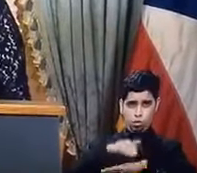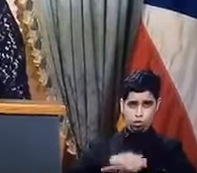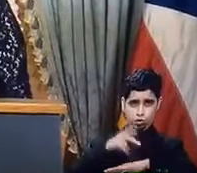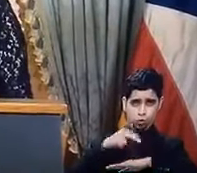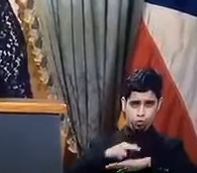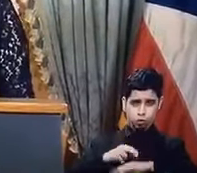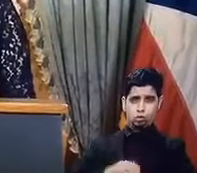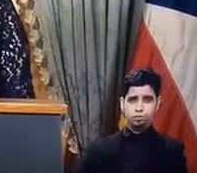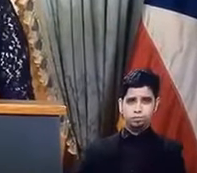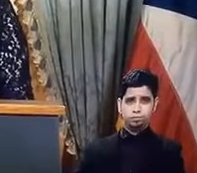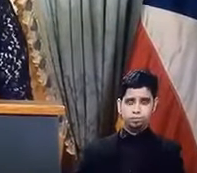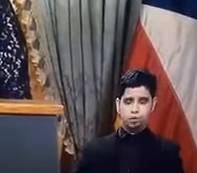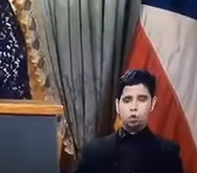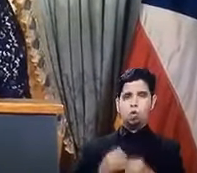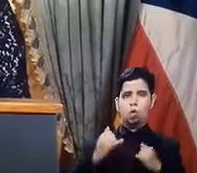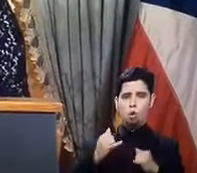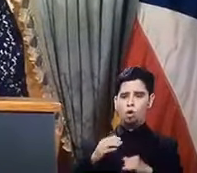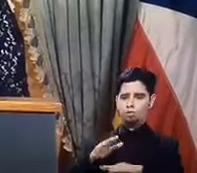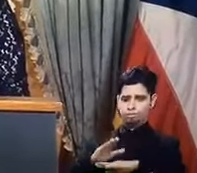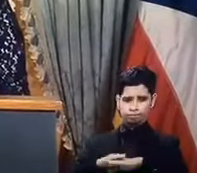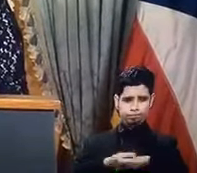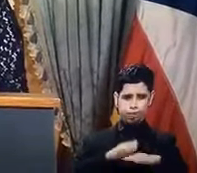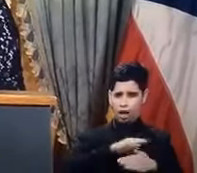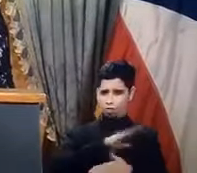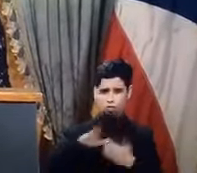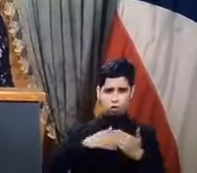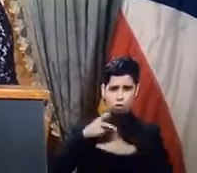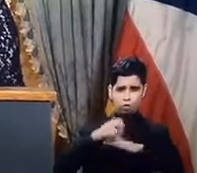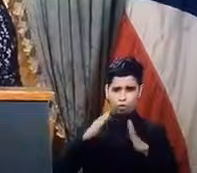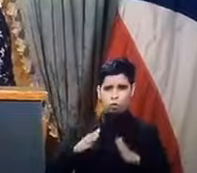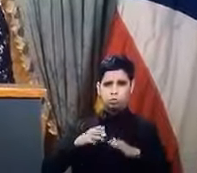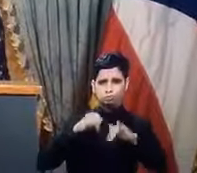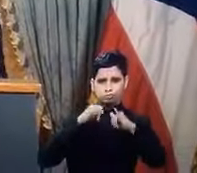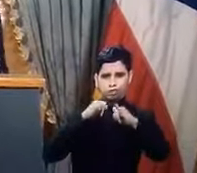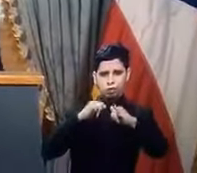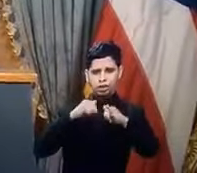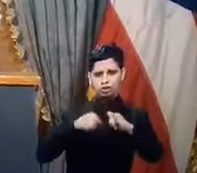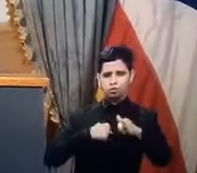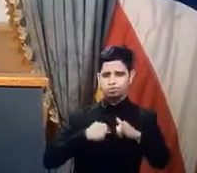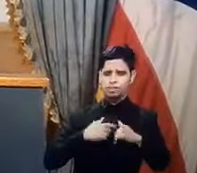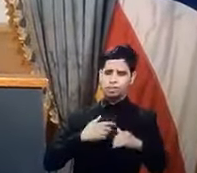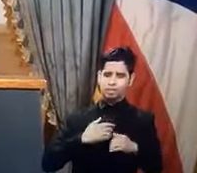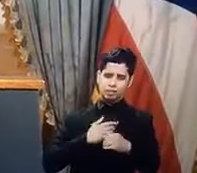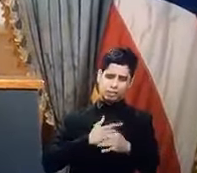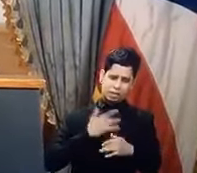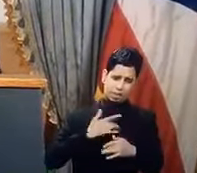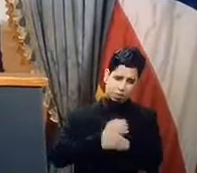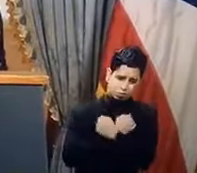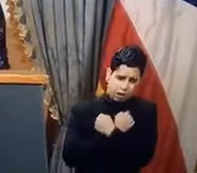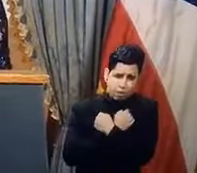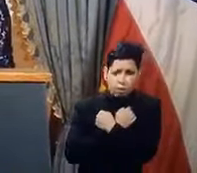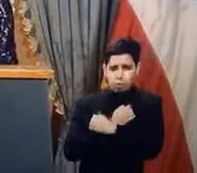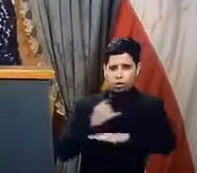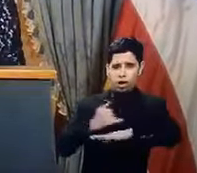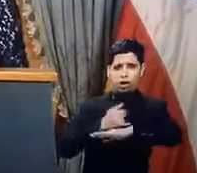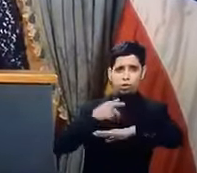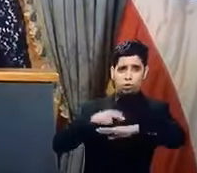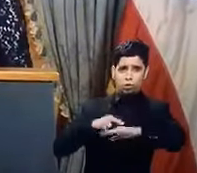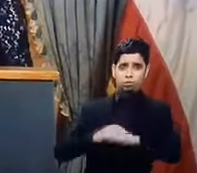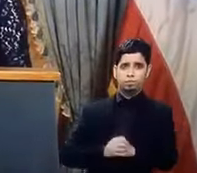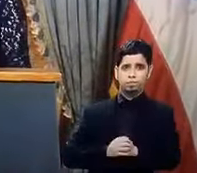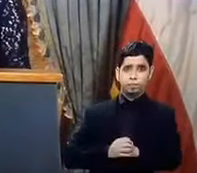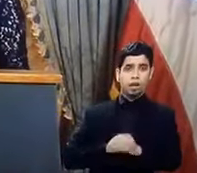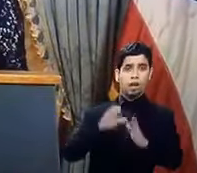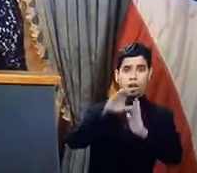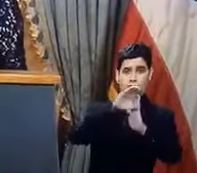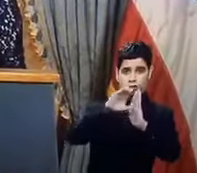pueblo de Puerto Rico. Hoy me dirijo a todos los puertorriqueños que, al igual que yo, sienten un inmenso amor por esta bella isla. La